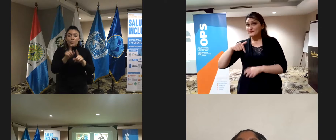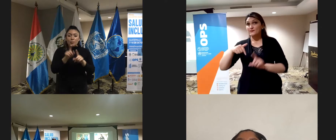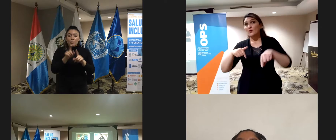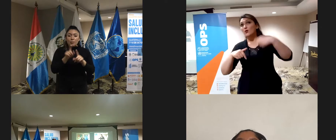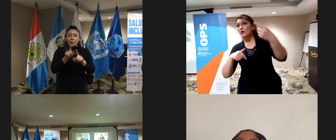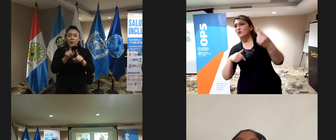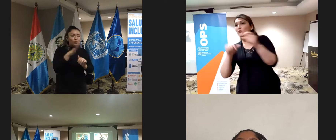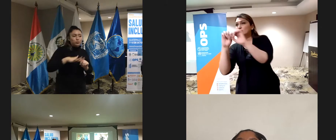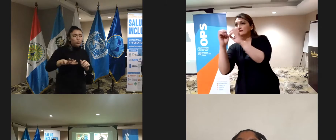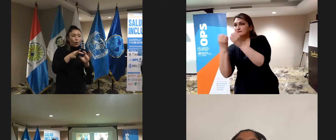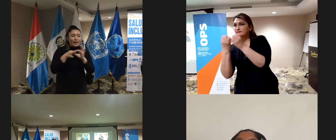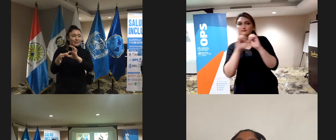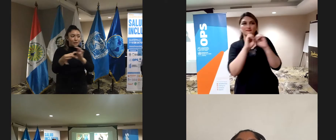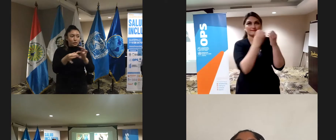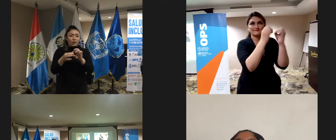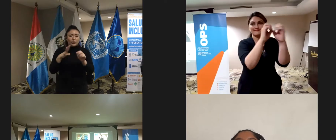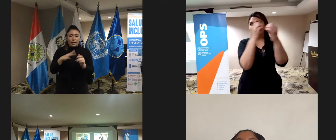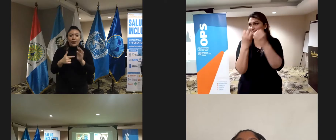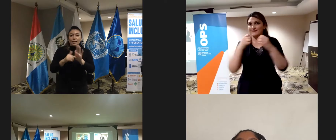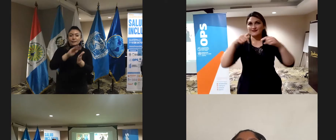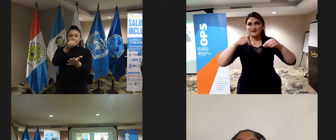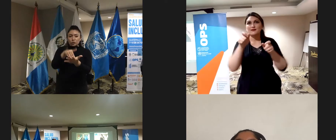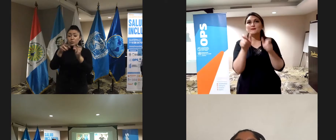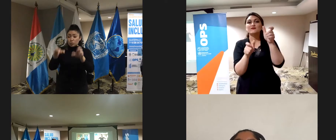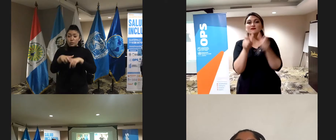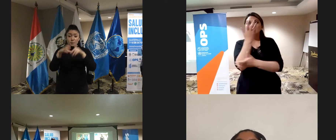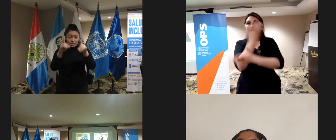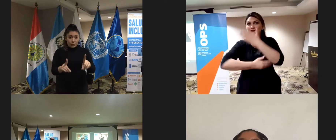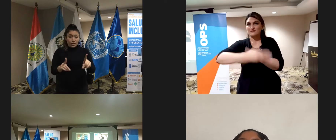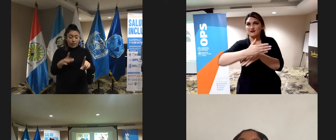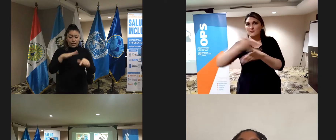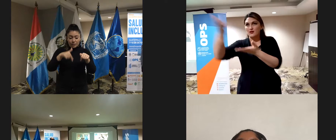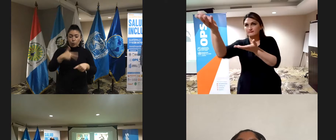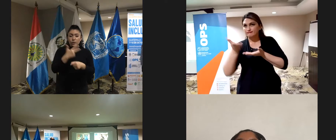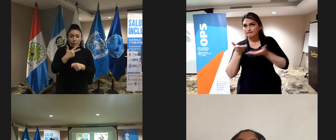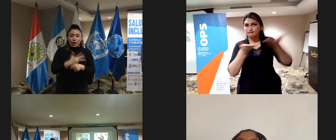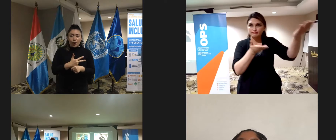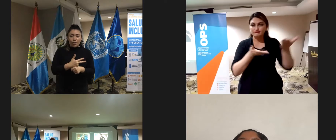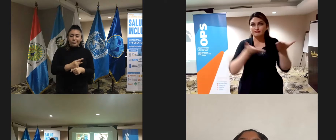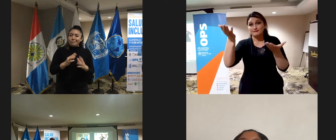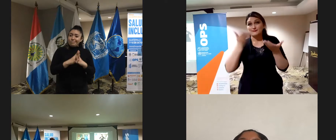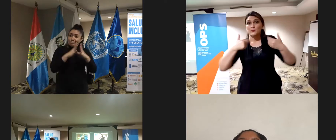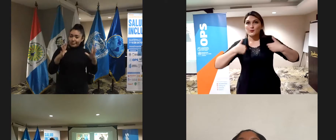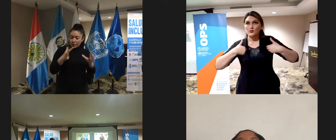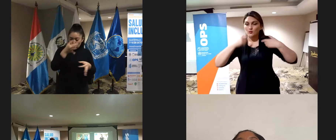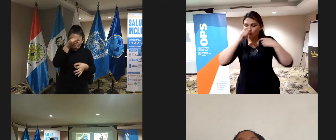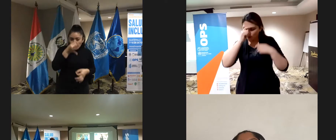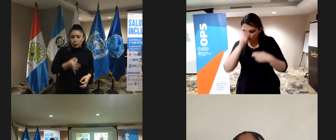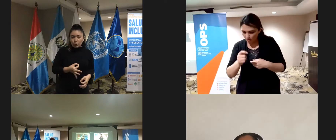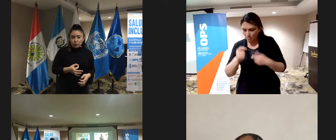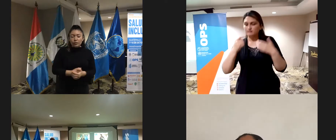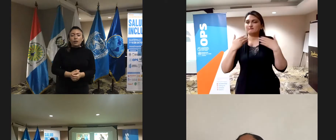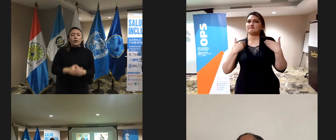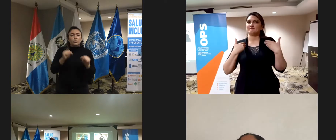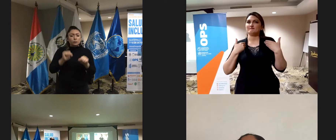de organizaciones que componen el sector de personas con discapacidad aquí en Guatemala, es un gran honor